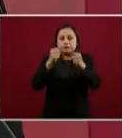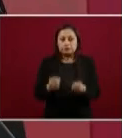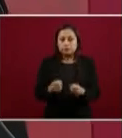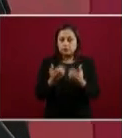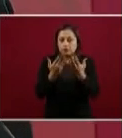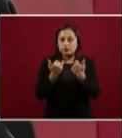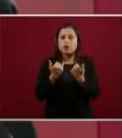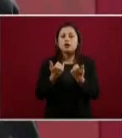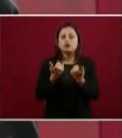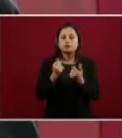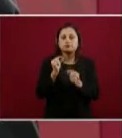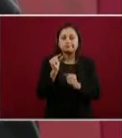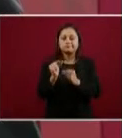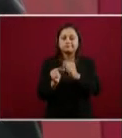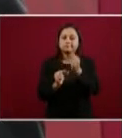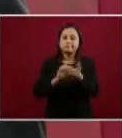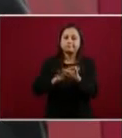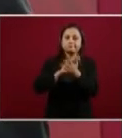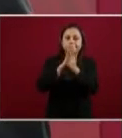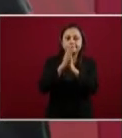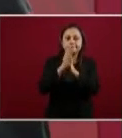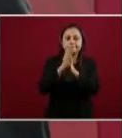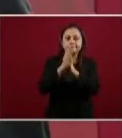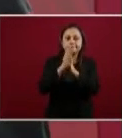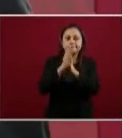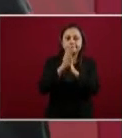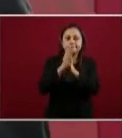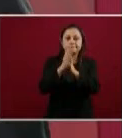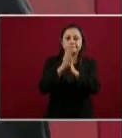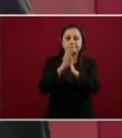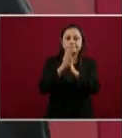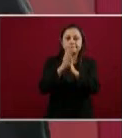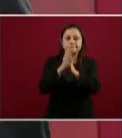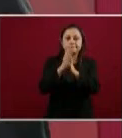y puedan encontrar un camino distinto en estos programas.